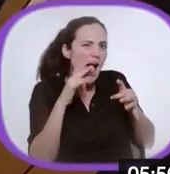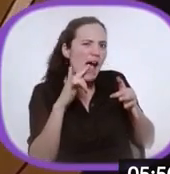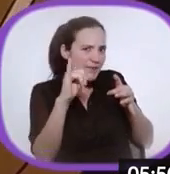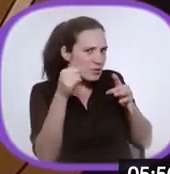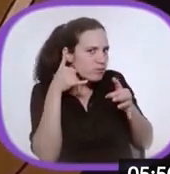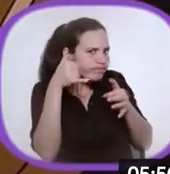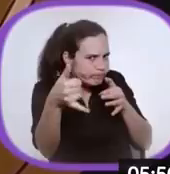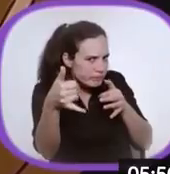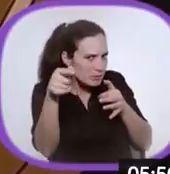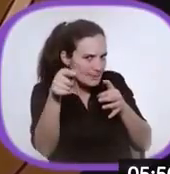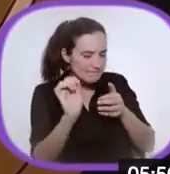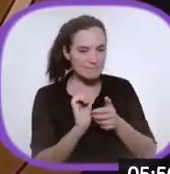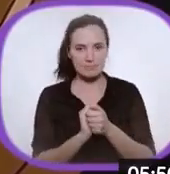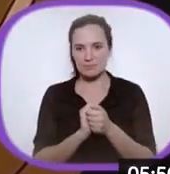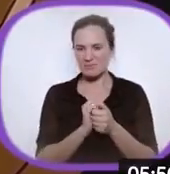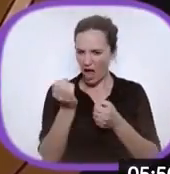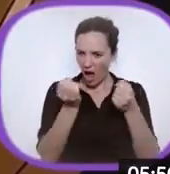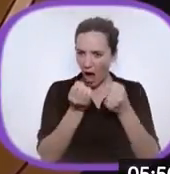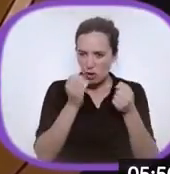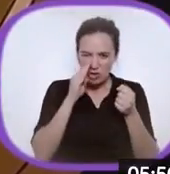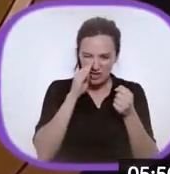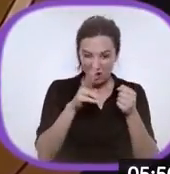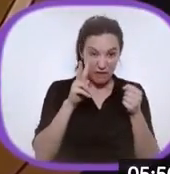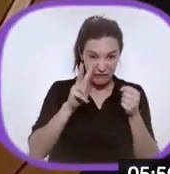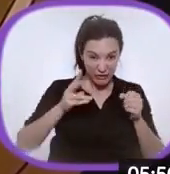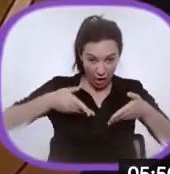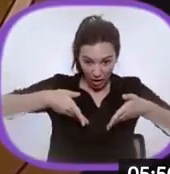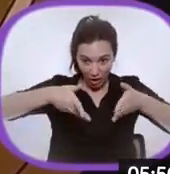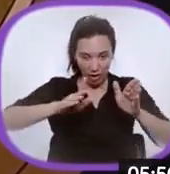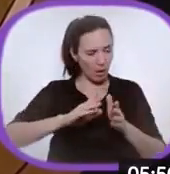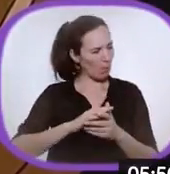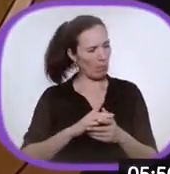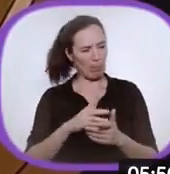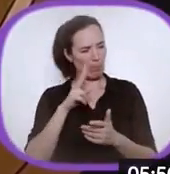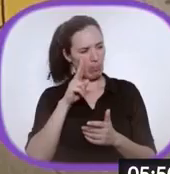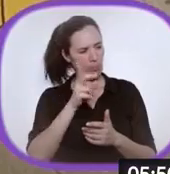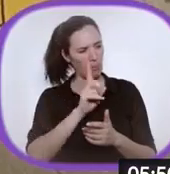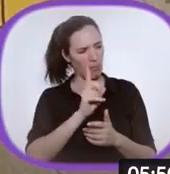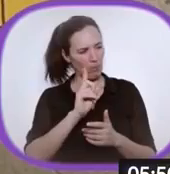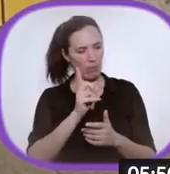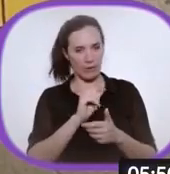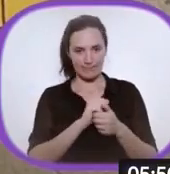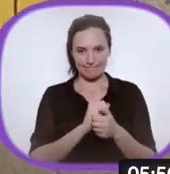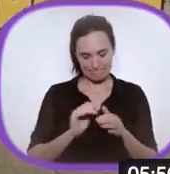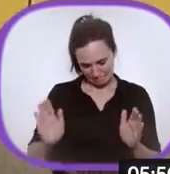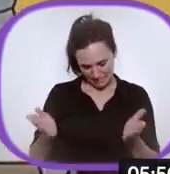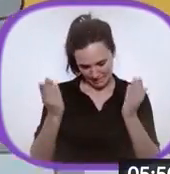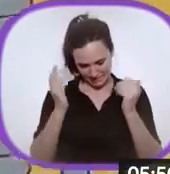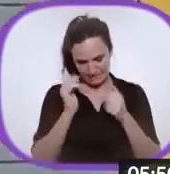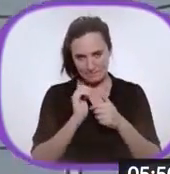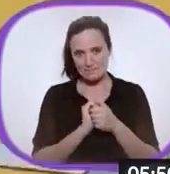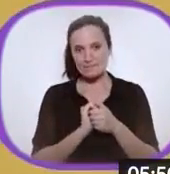Señor, ¿ha visto un gran sedán negro en el camino? No lo creo, oficial, no lo noté. Adelante,